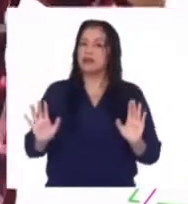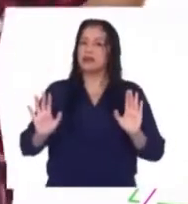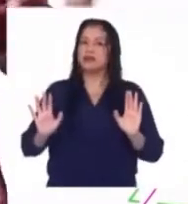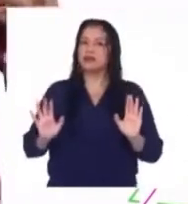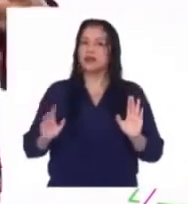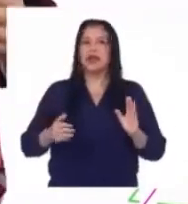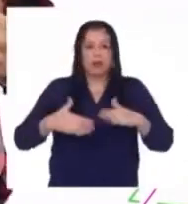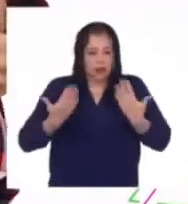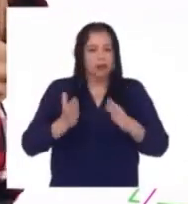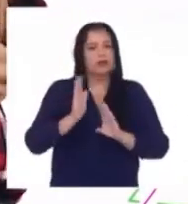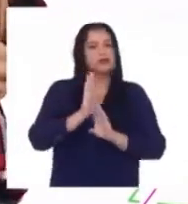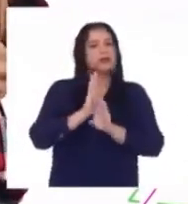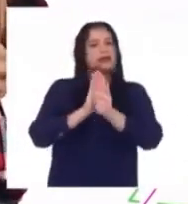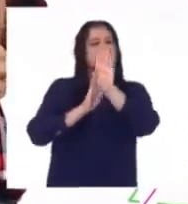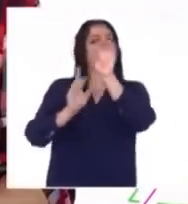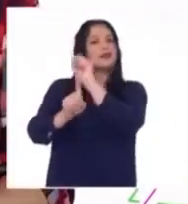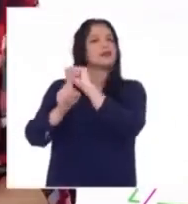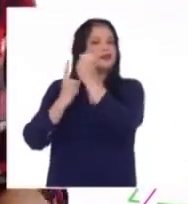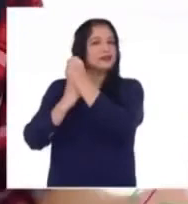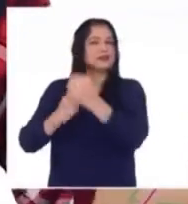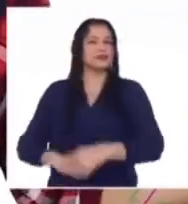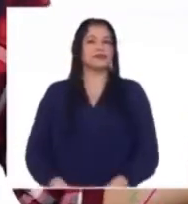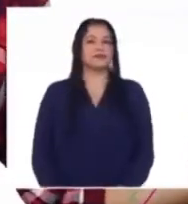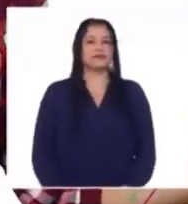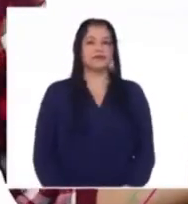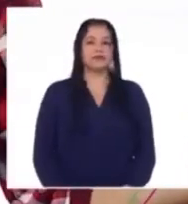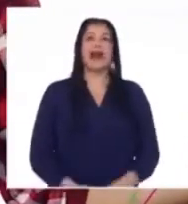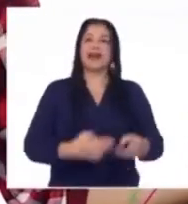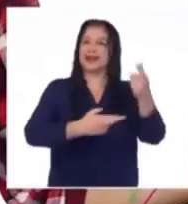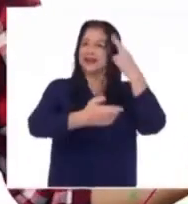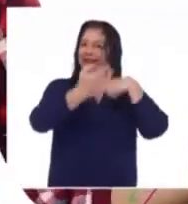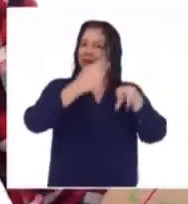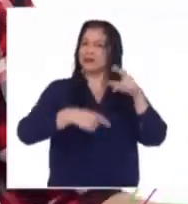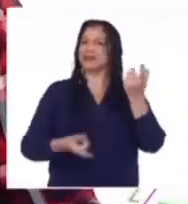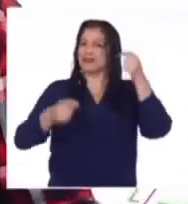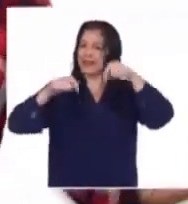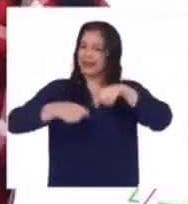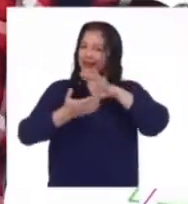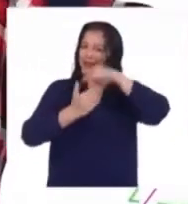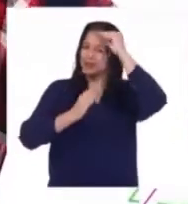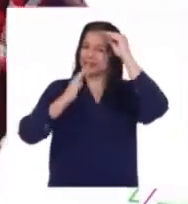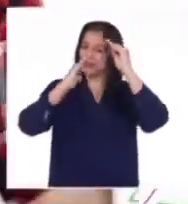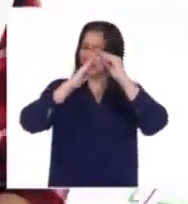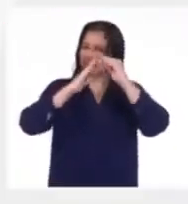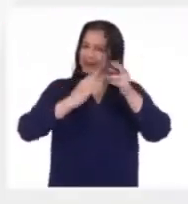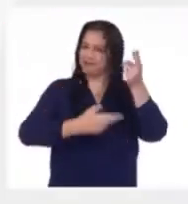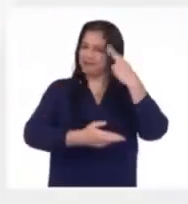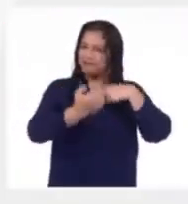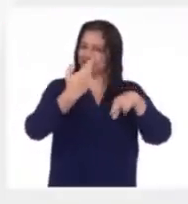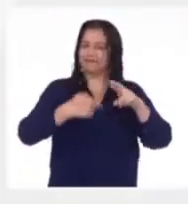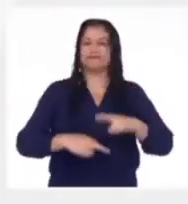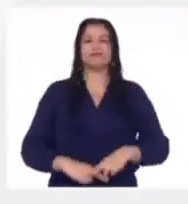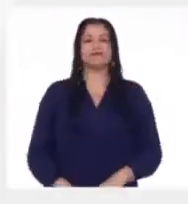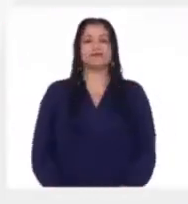nos desarrollamos como sociedad. Volvemos con más en Aprendo en Casa.